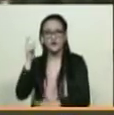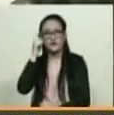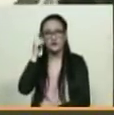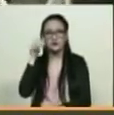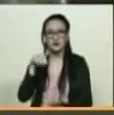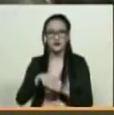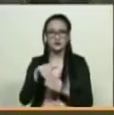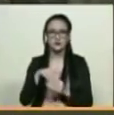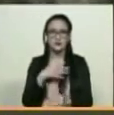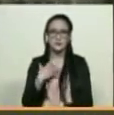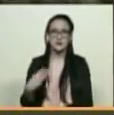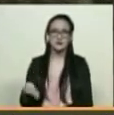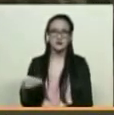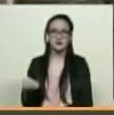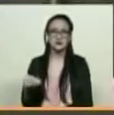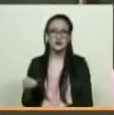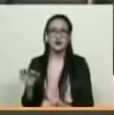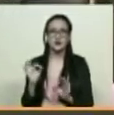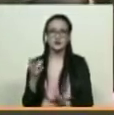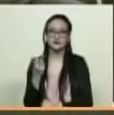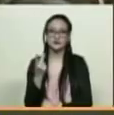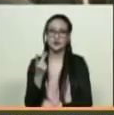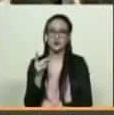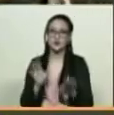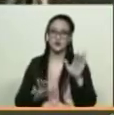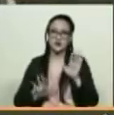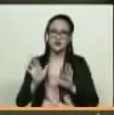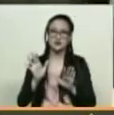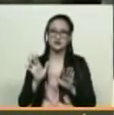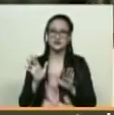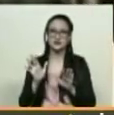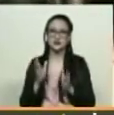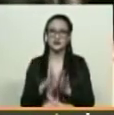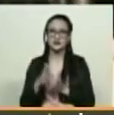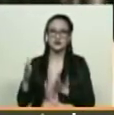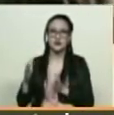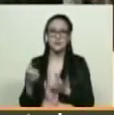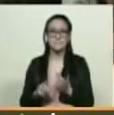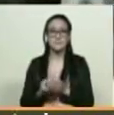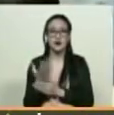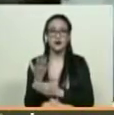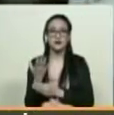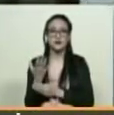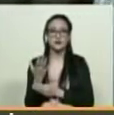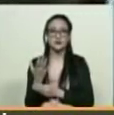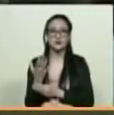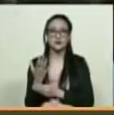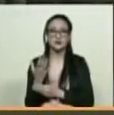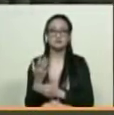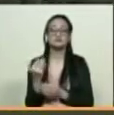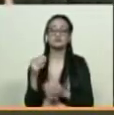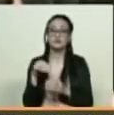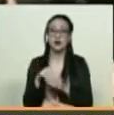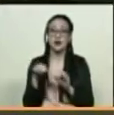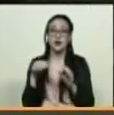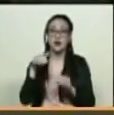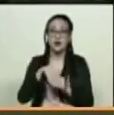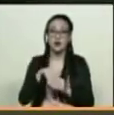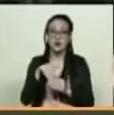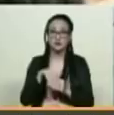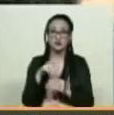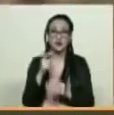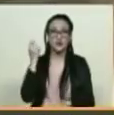elecciones presidenciales para la segunda quincena del mes de mayo y que en esta se incluyan también las elecciones de